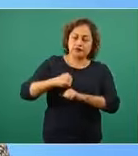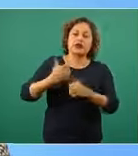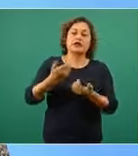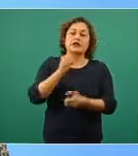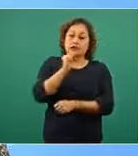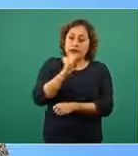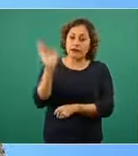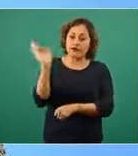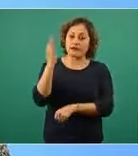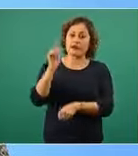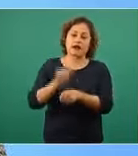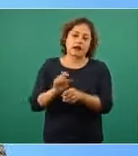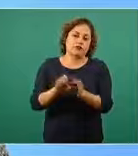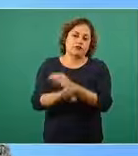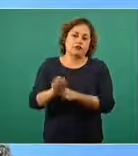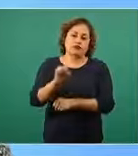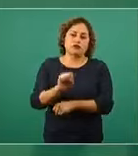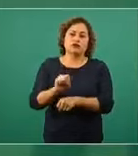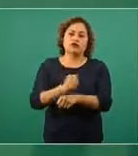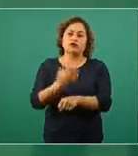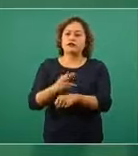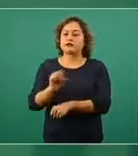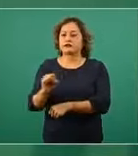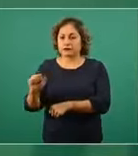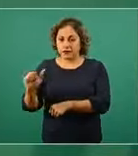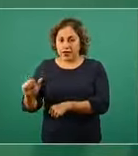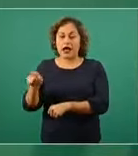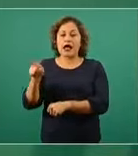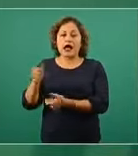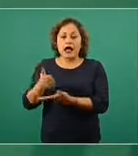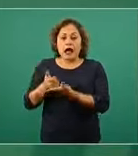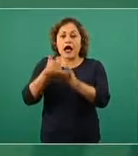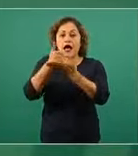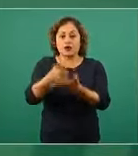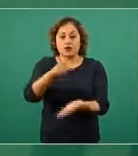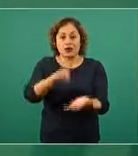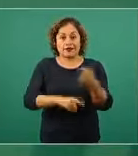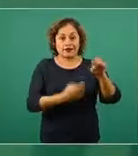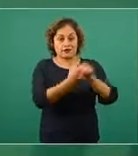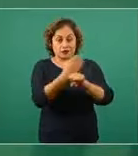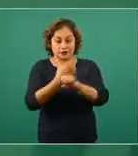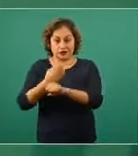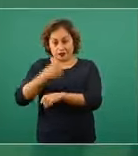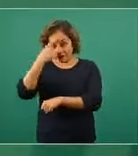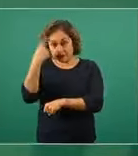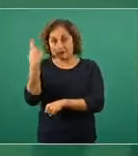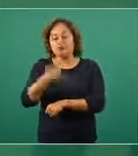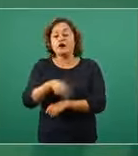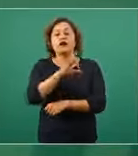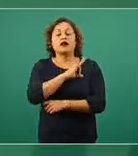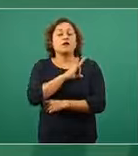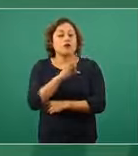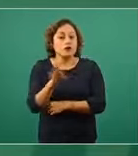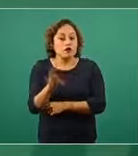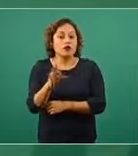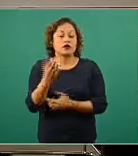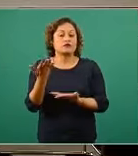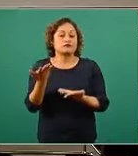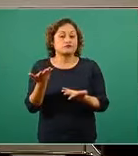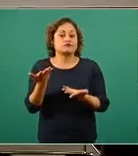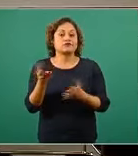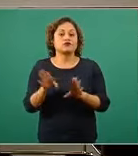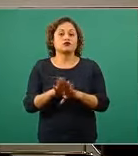Federal apoyó a entidades federativas para que pudieran realizar acciones y pudieran contener en algún momento dado